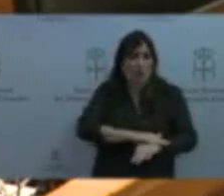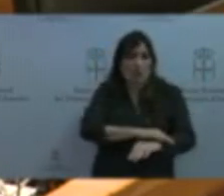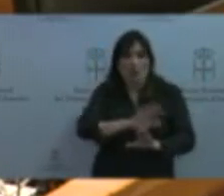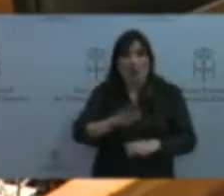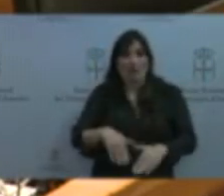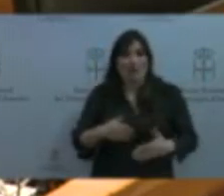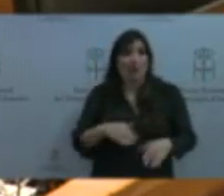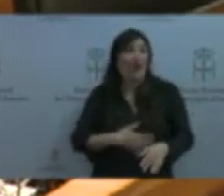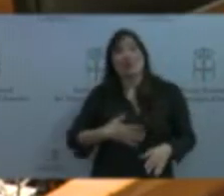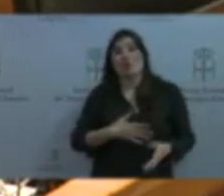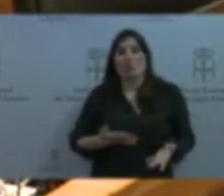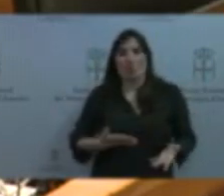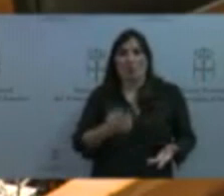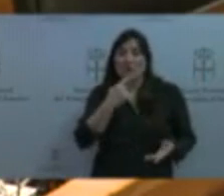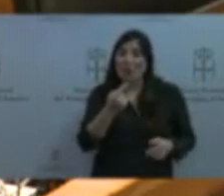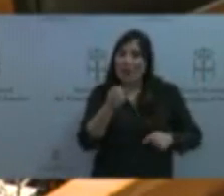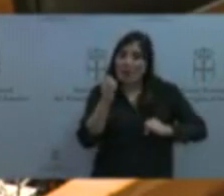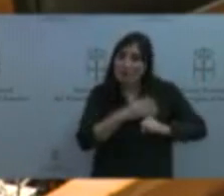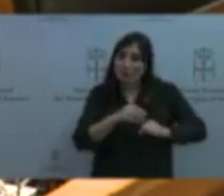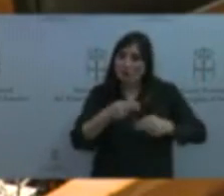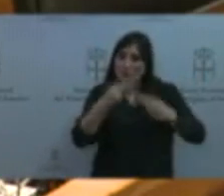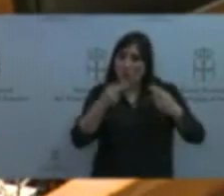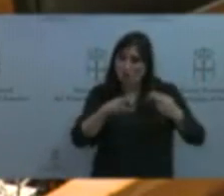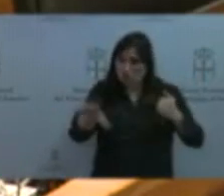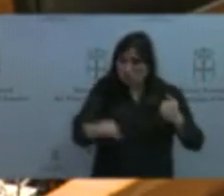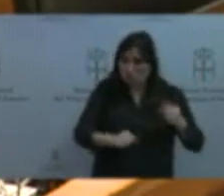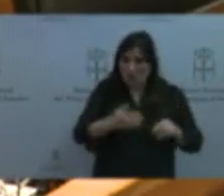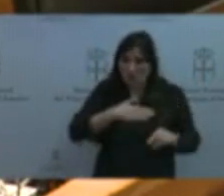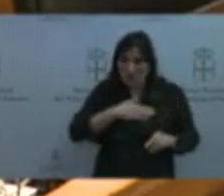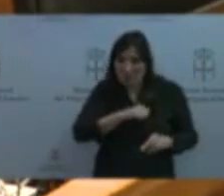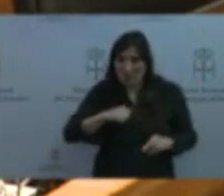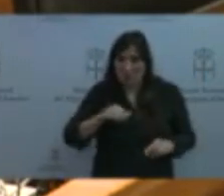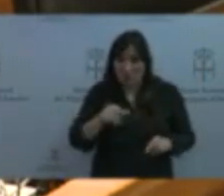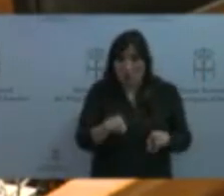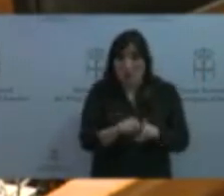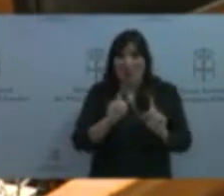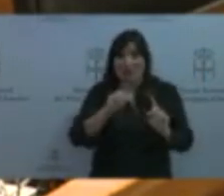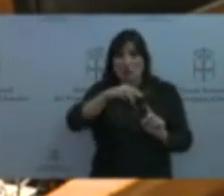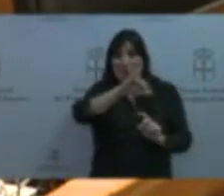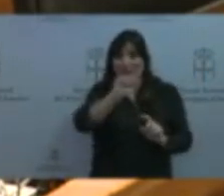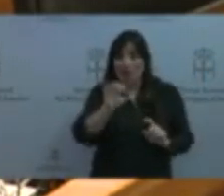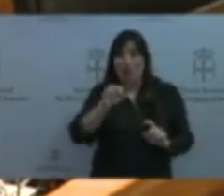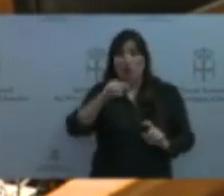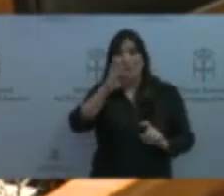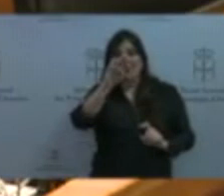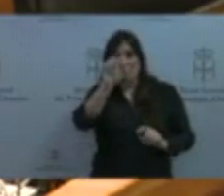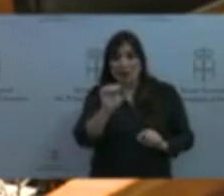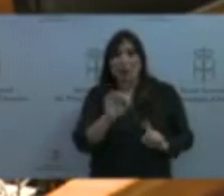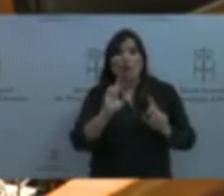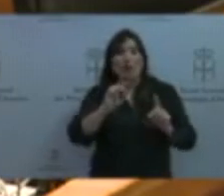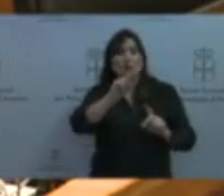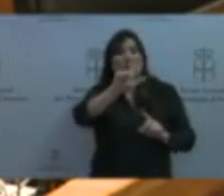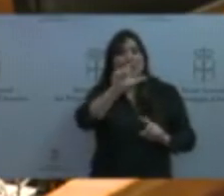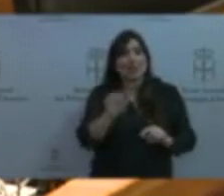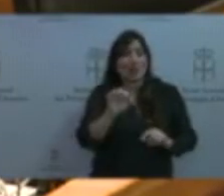públicos para beneficio personal, como ocurrió en Marea, como ocurrió en el Hitpa, como ocurrió en el caso de Villa y de los fondos mineros. O hablamos también de